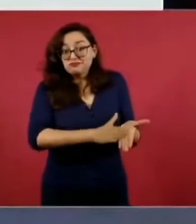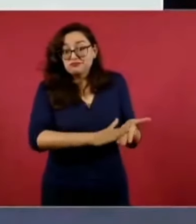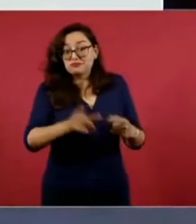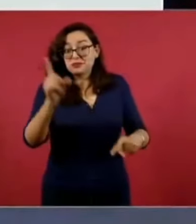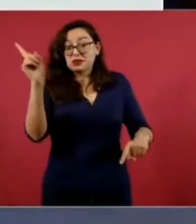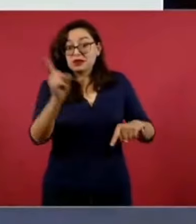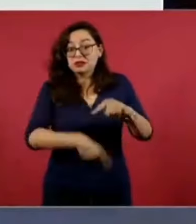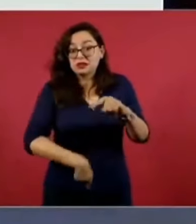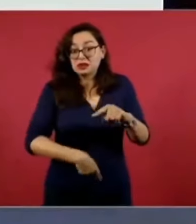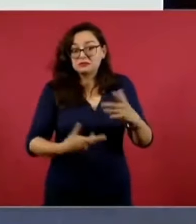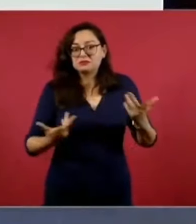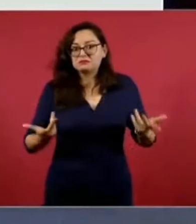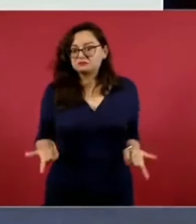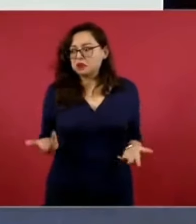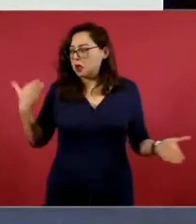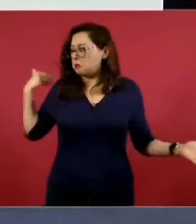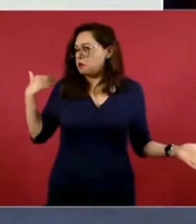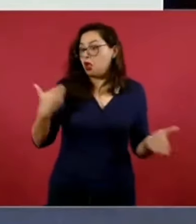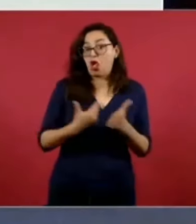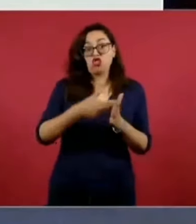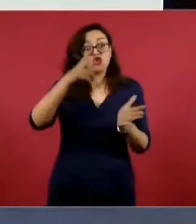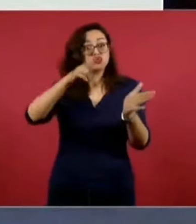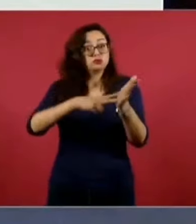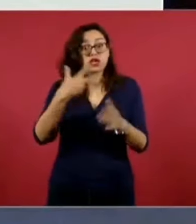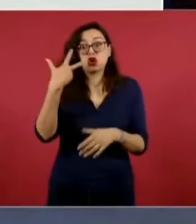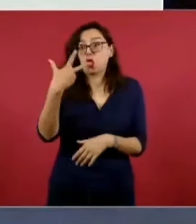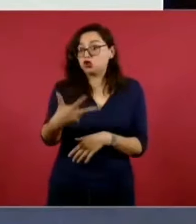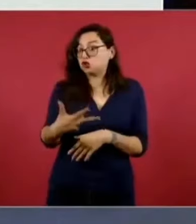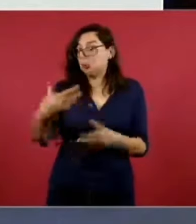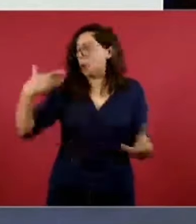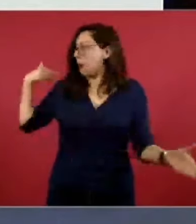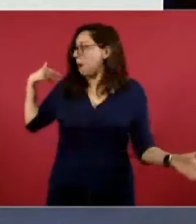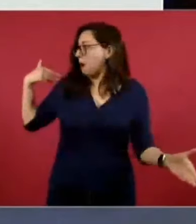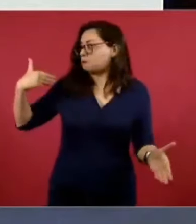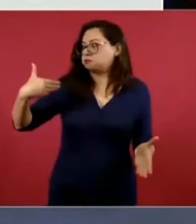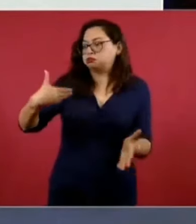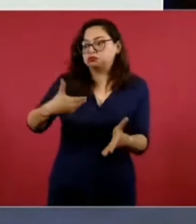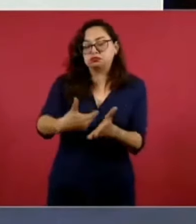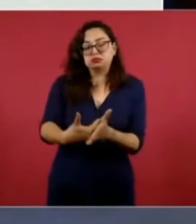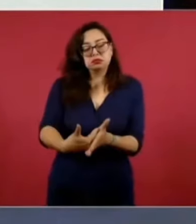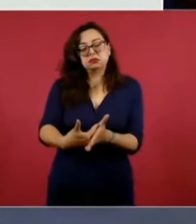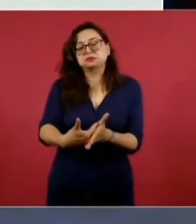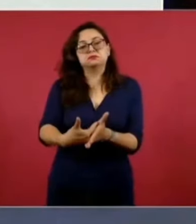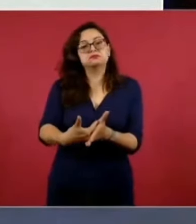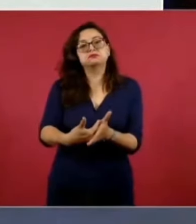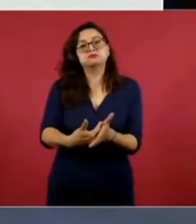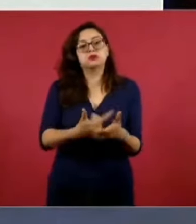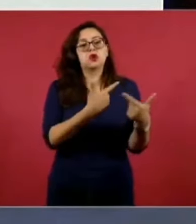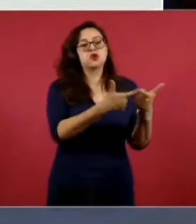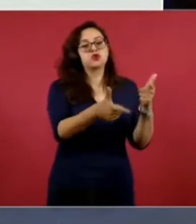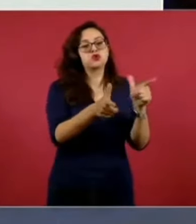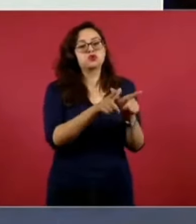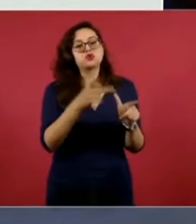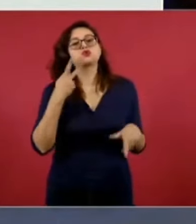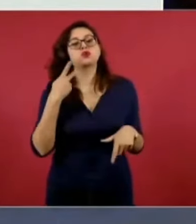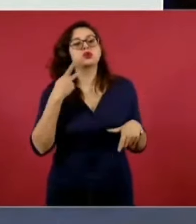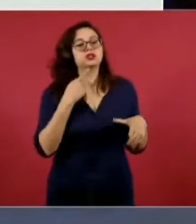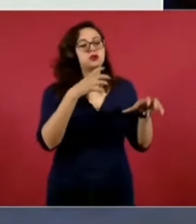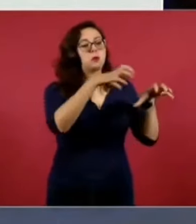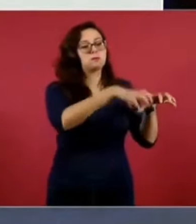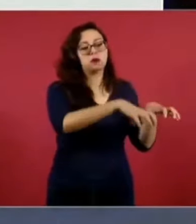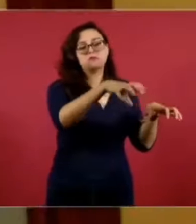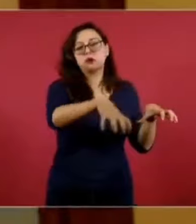ha sido por partidos políticos y no así por coaliciones y lo podemos ver en todas las elecciones que